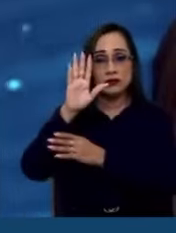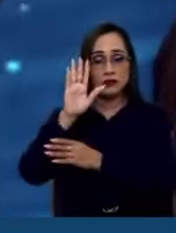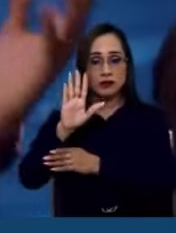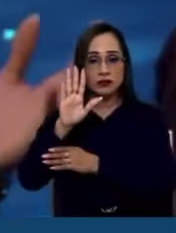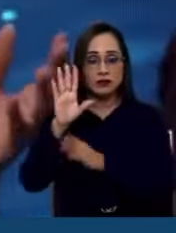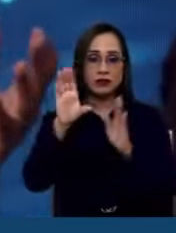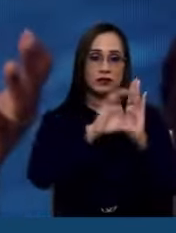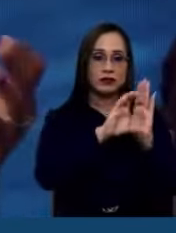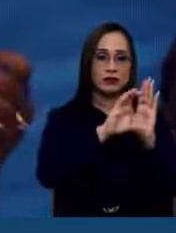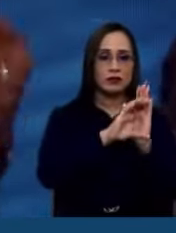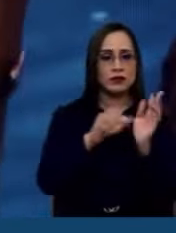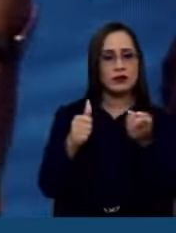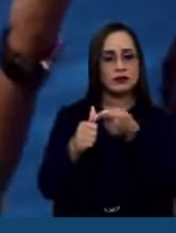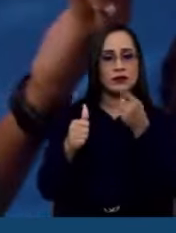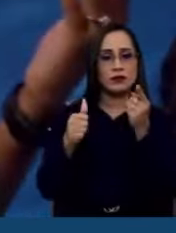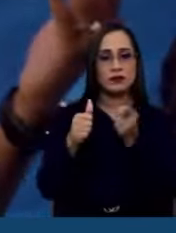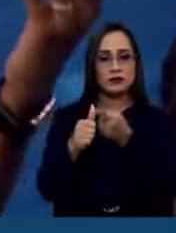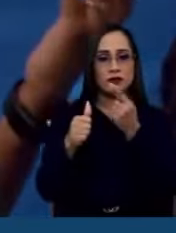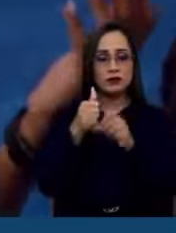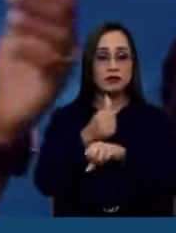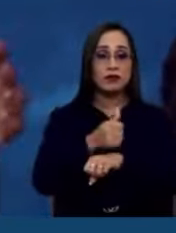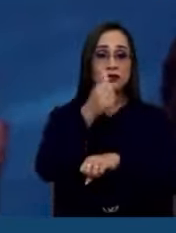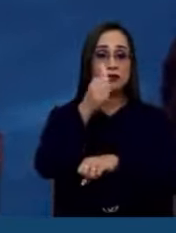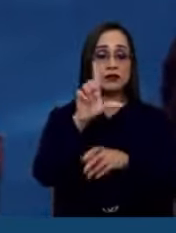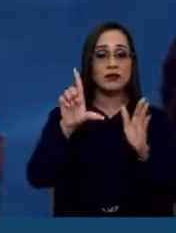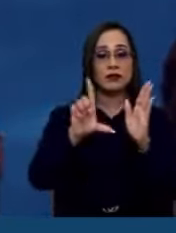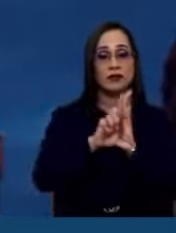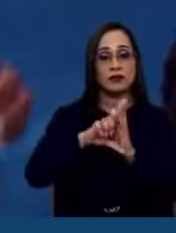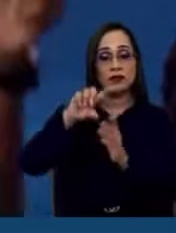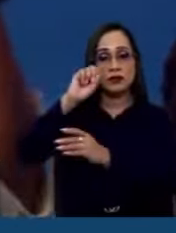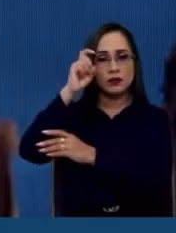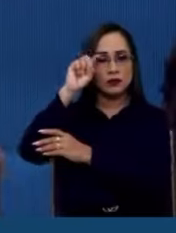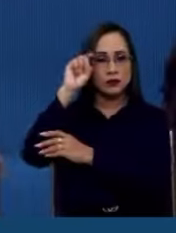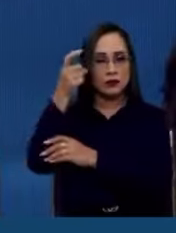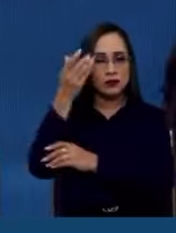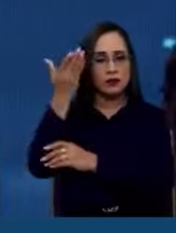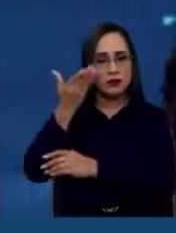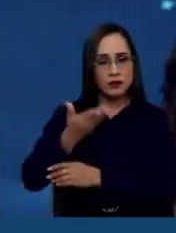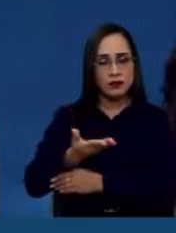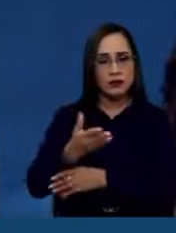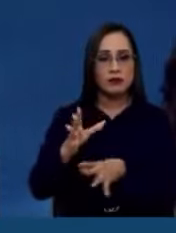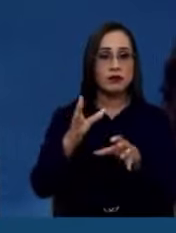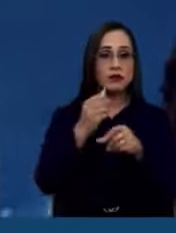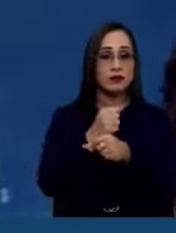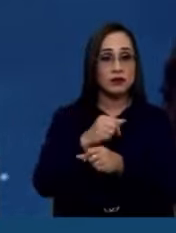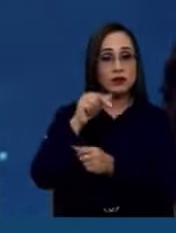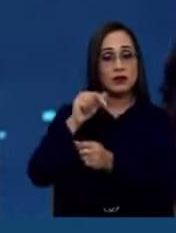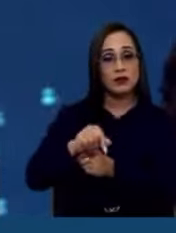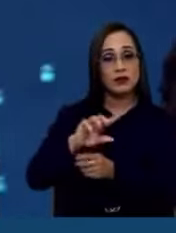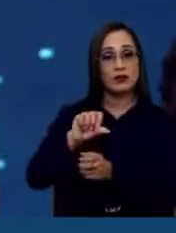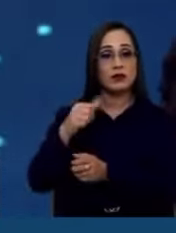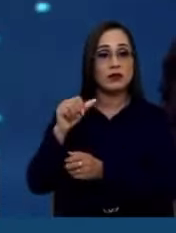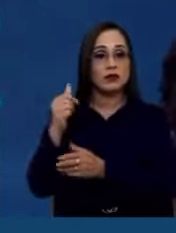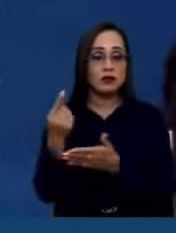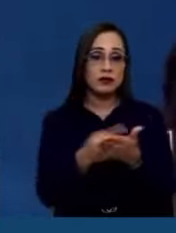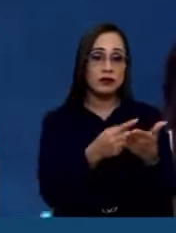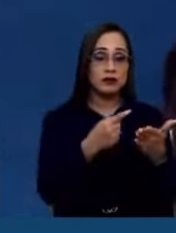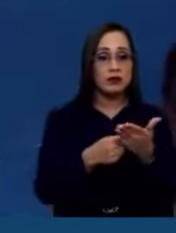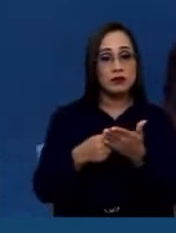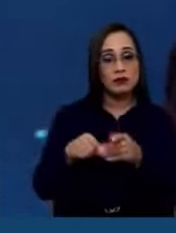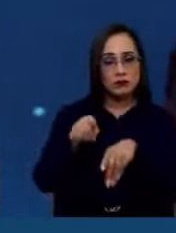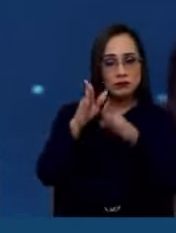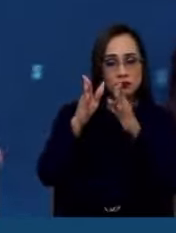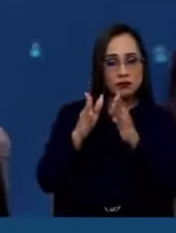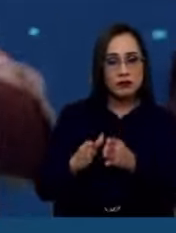siendo los principales fines legislar y fiscalizar si estamos realizando este y los otros debates de diputados a nivel